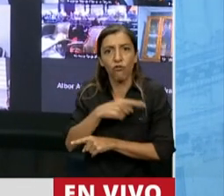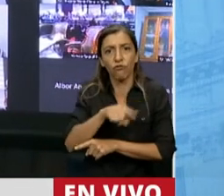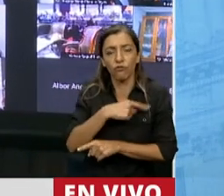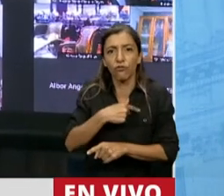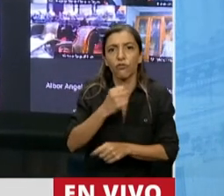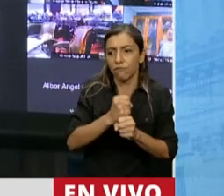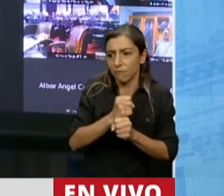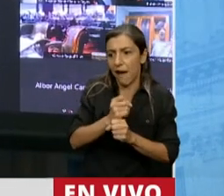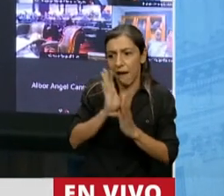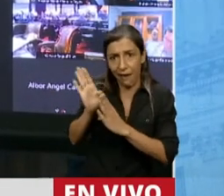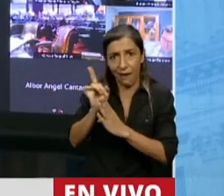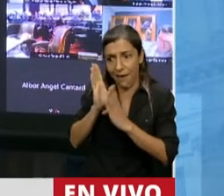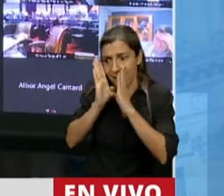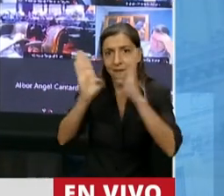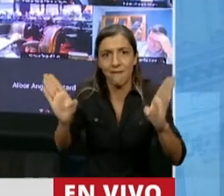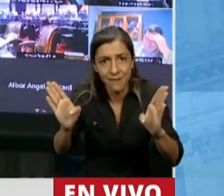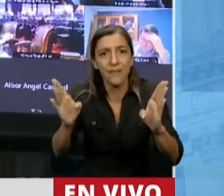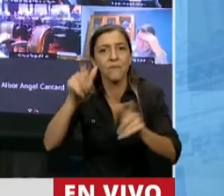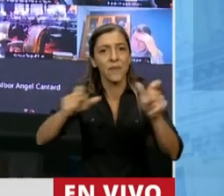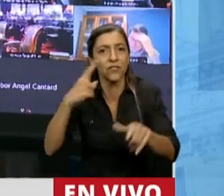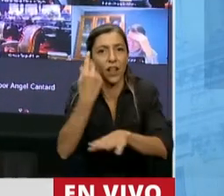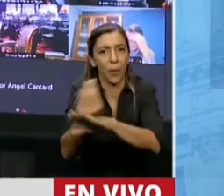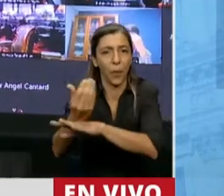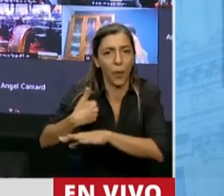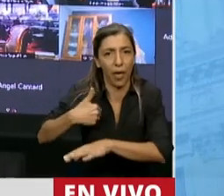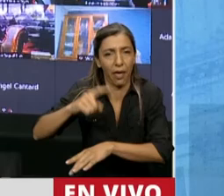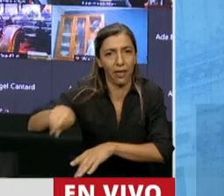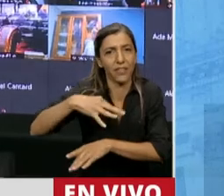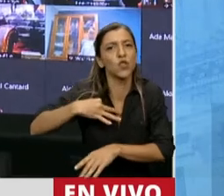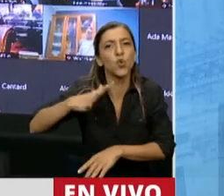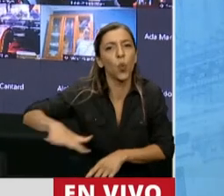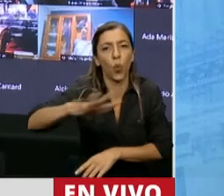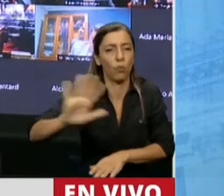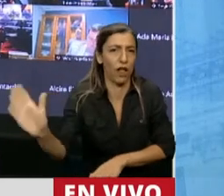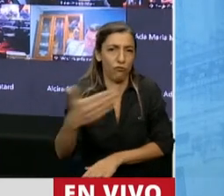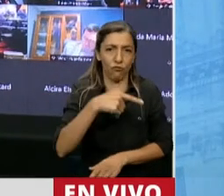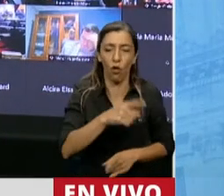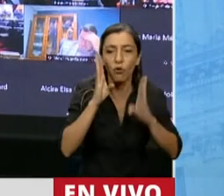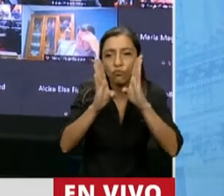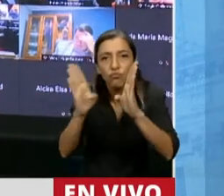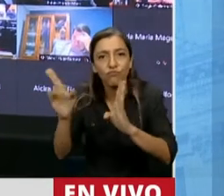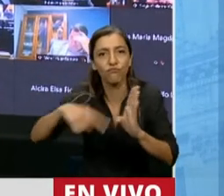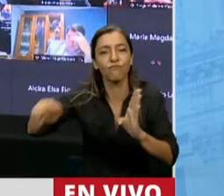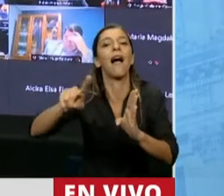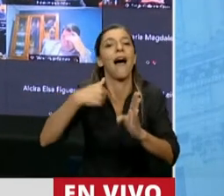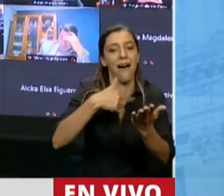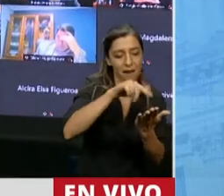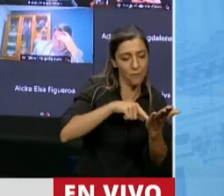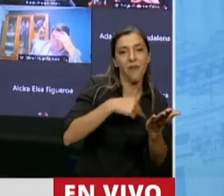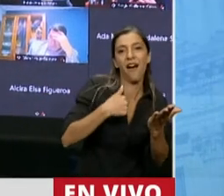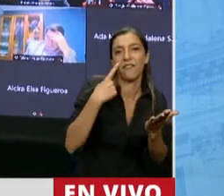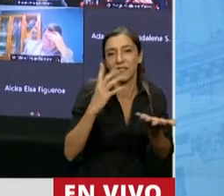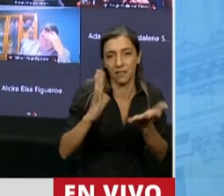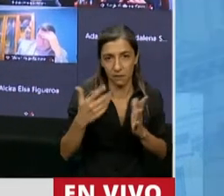de los ciudadanos y ciudadanas de nuestro país. Por lo tanto, no son justificativos